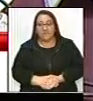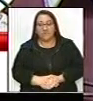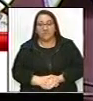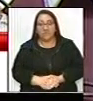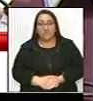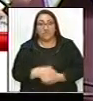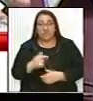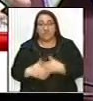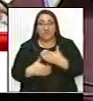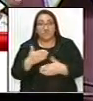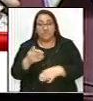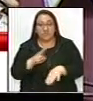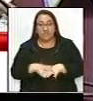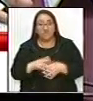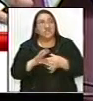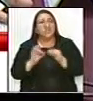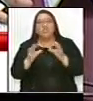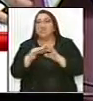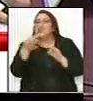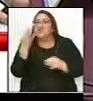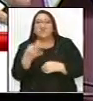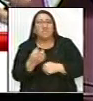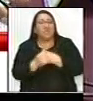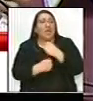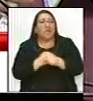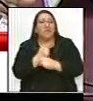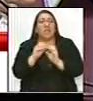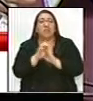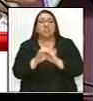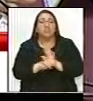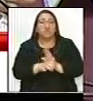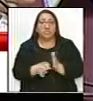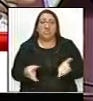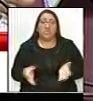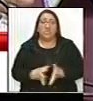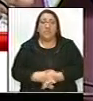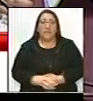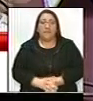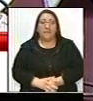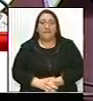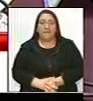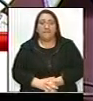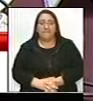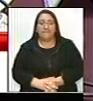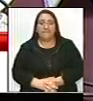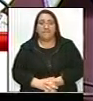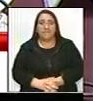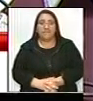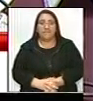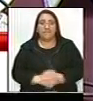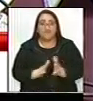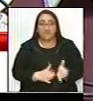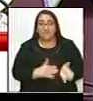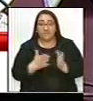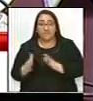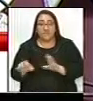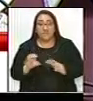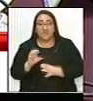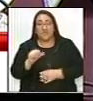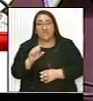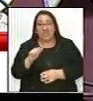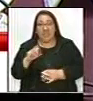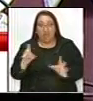este es el procedimiento histórico que ha habido, en la Constitución también histórica. De tal manera que llevarlo esto a que lo hagan en